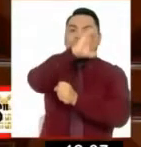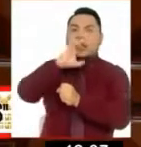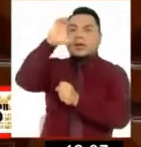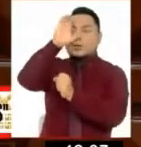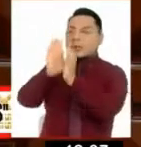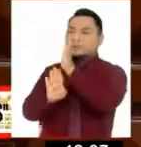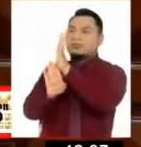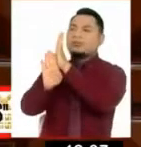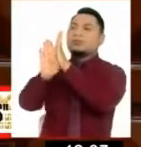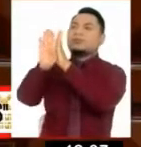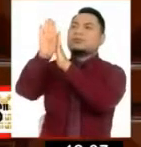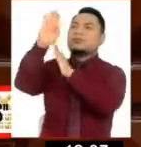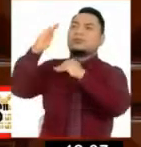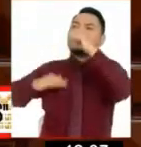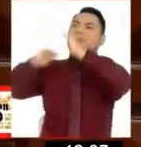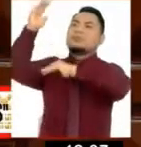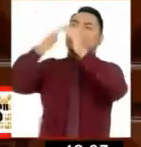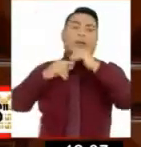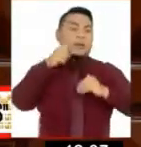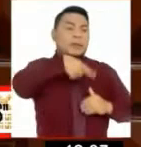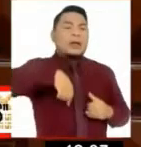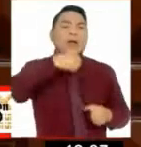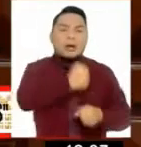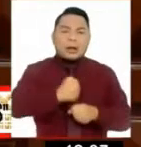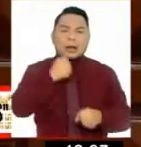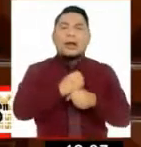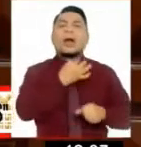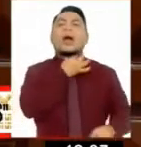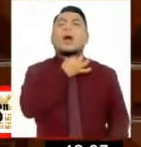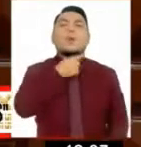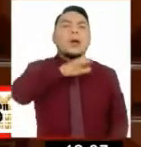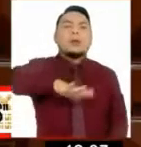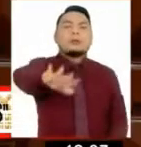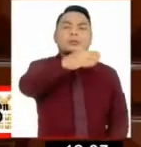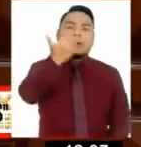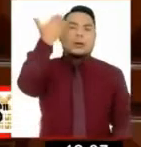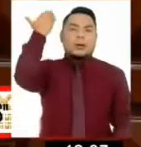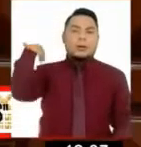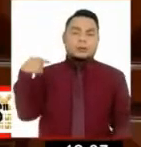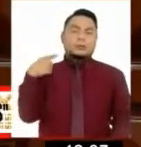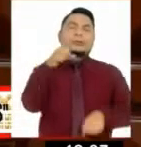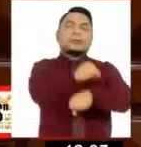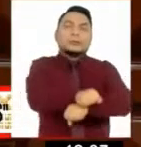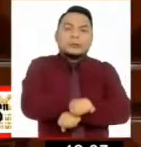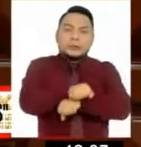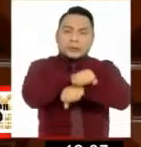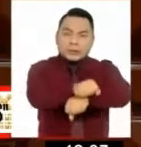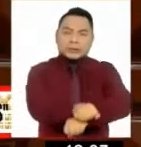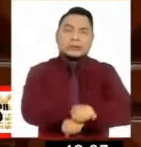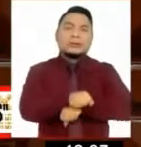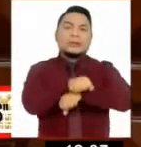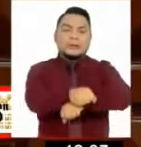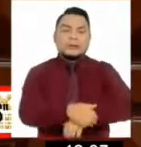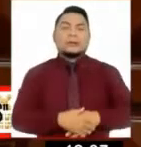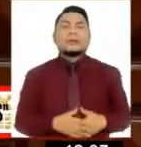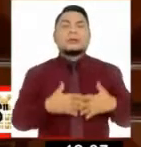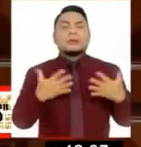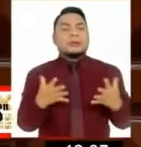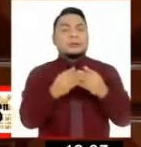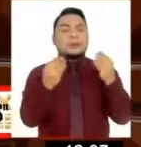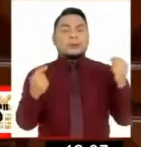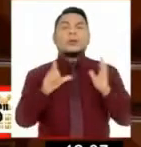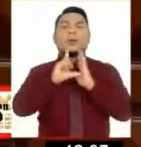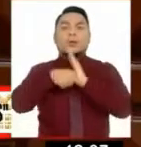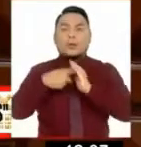de obra de los abuelos de muchos de nosotros. La represión a la justa revuelta de